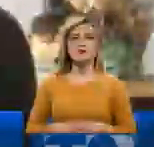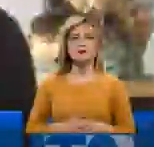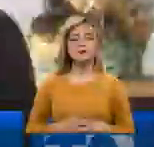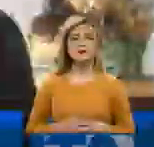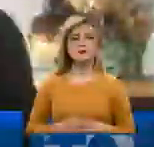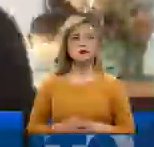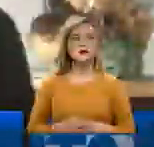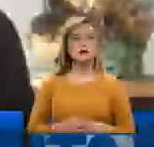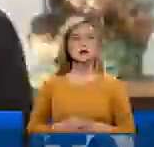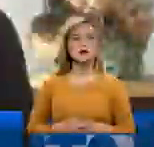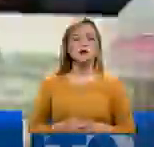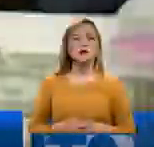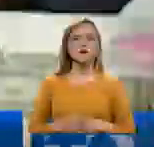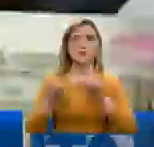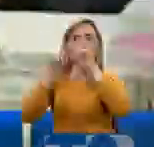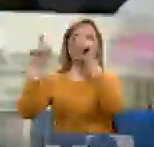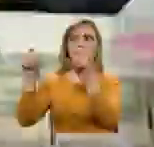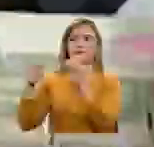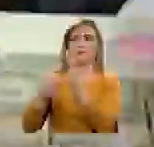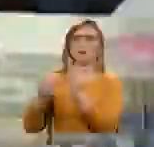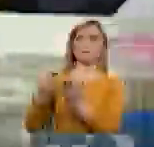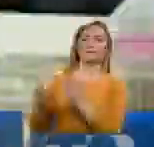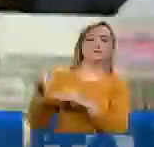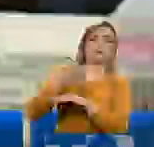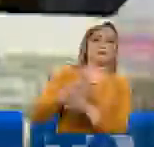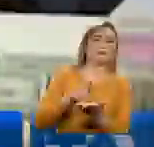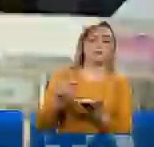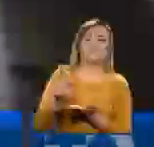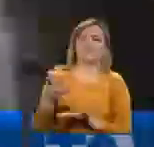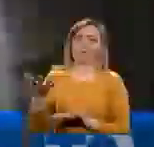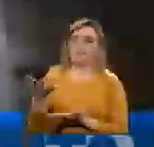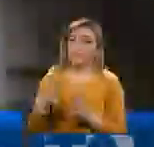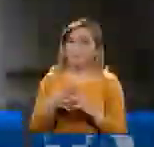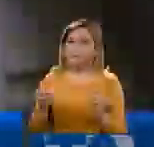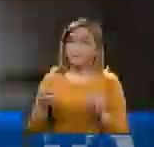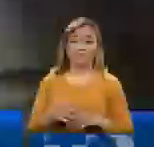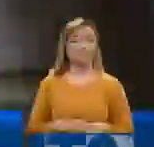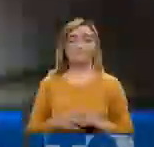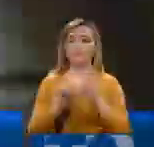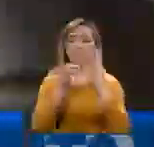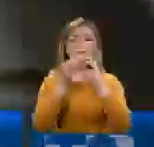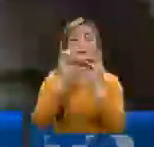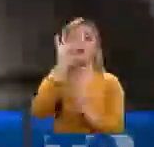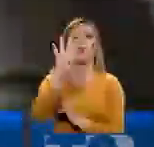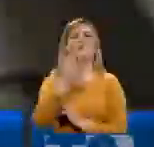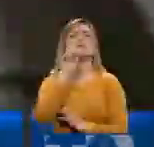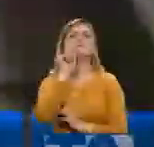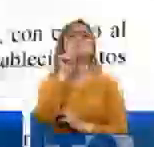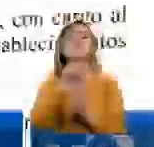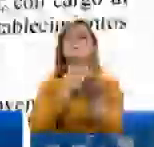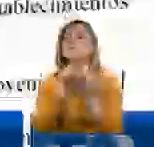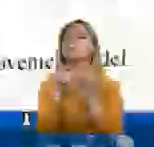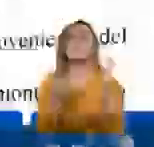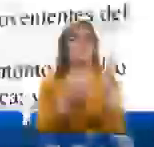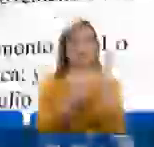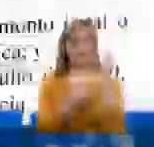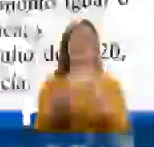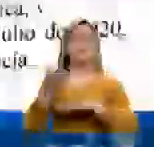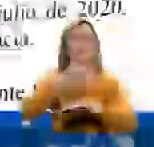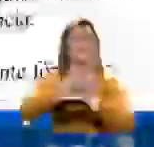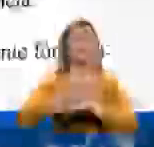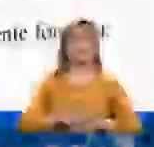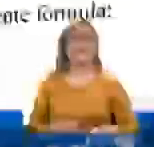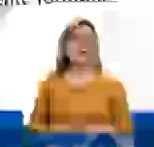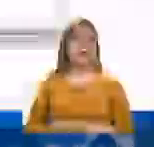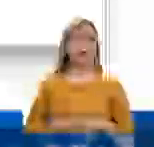quitamos liquidez a las empresas. Nuevamente, el decreto dispone en su artículo 4 que contribuyentes deberán pagar el impuesto a la renta anticipado.